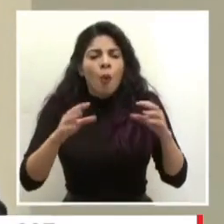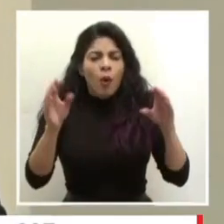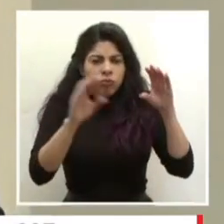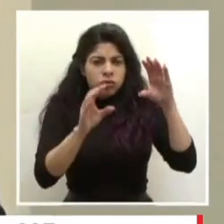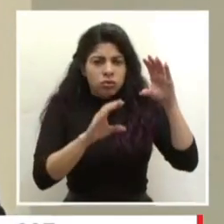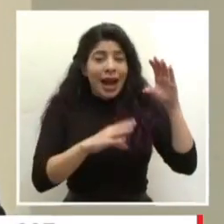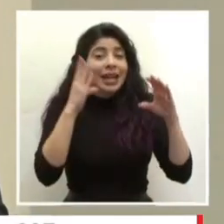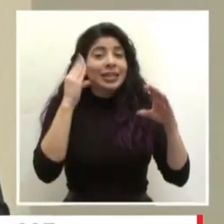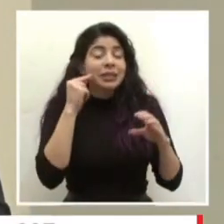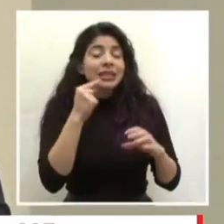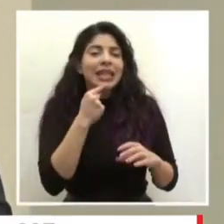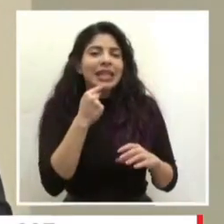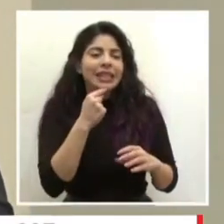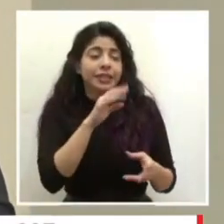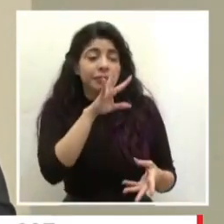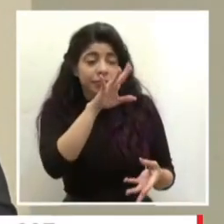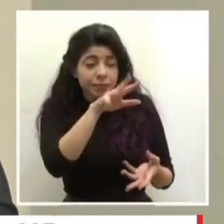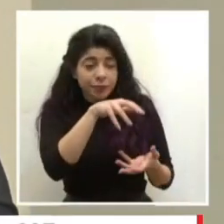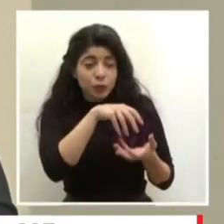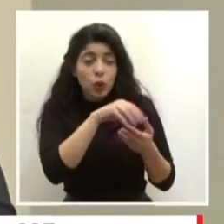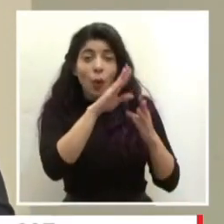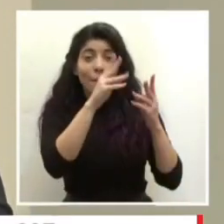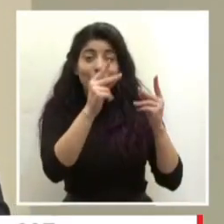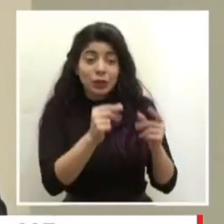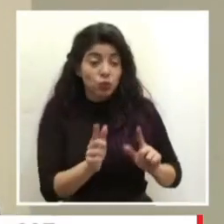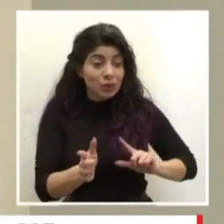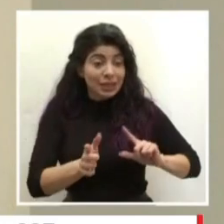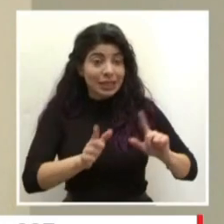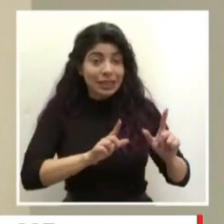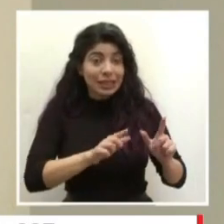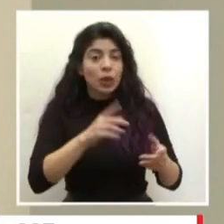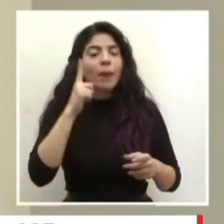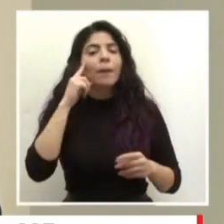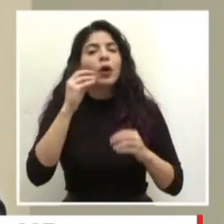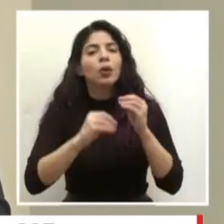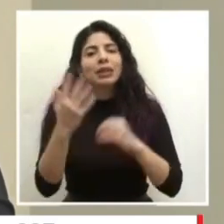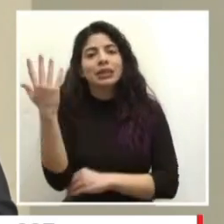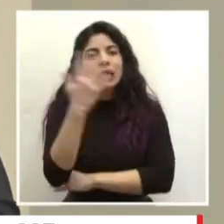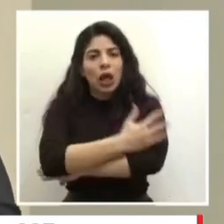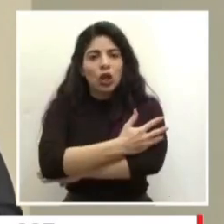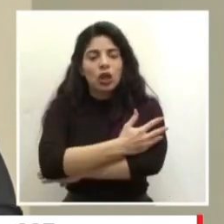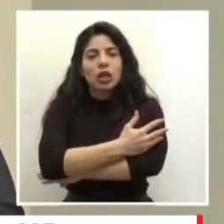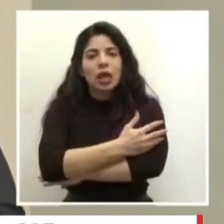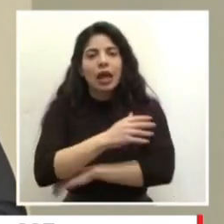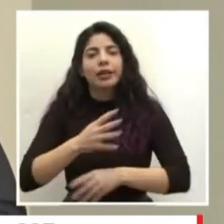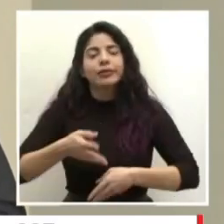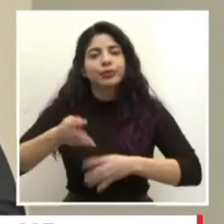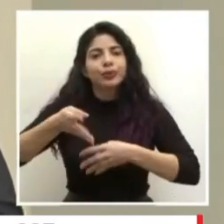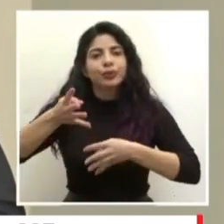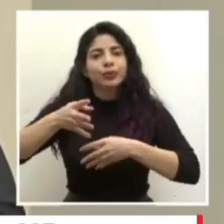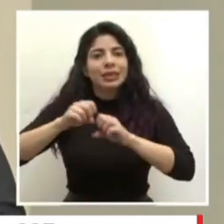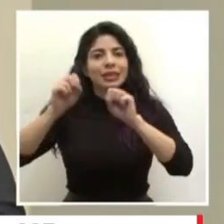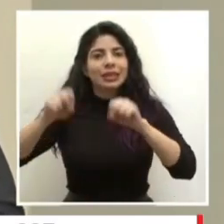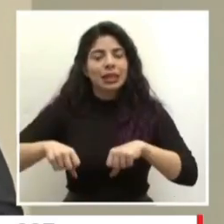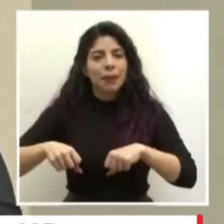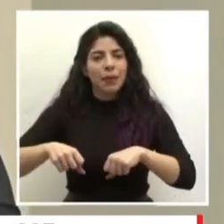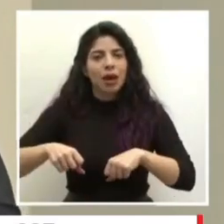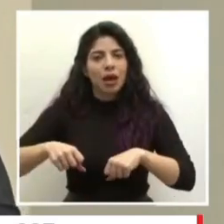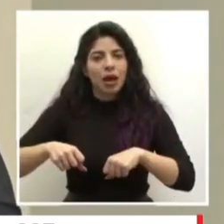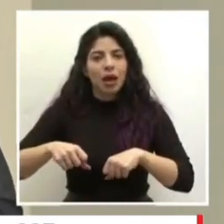experiencia nos dice que una vez establecido el presupuesto como tal, hay al menos 5 días de carga en el sistema de